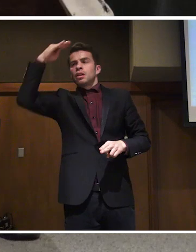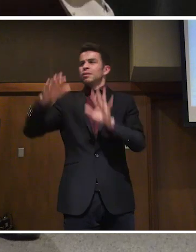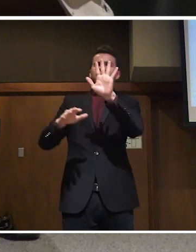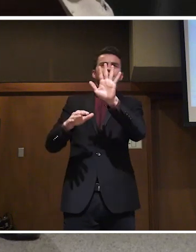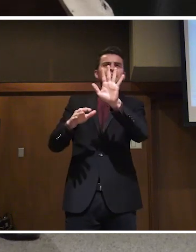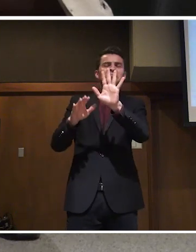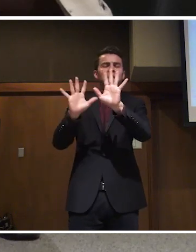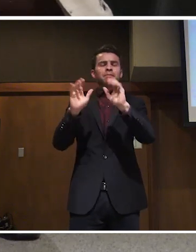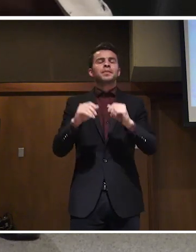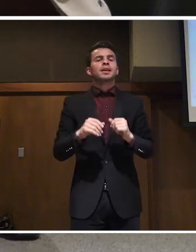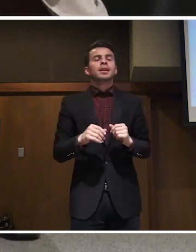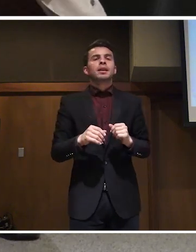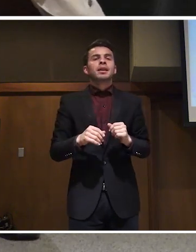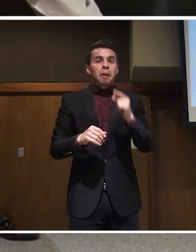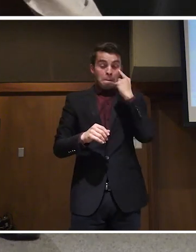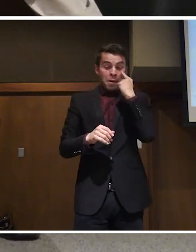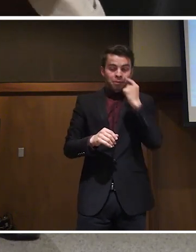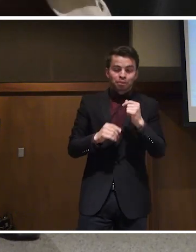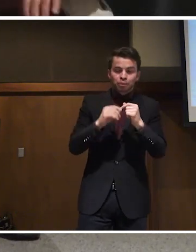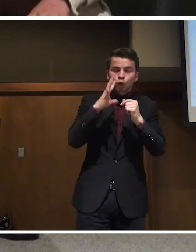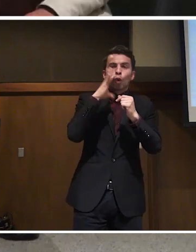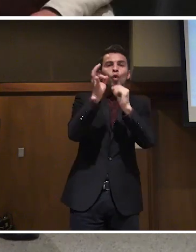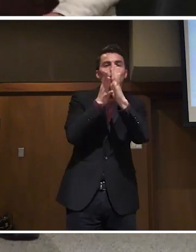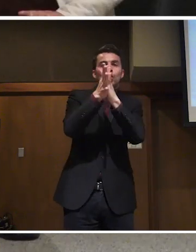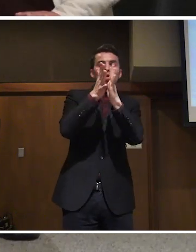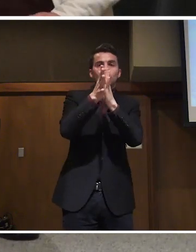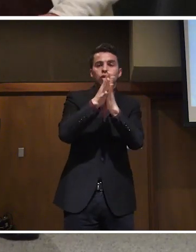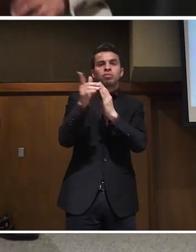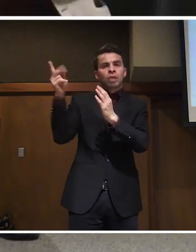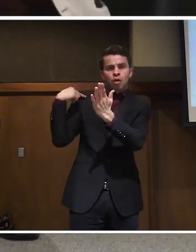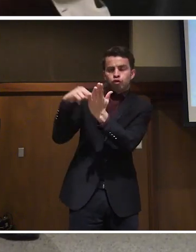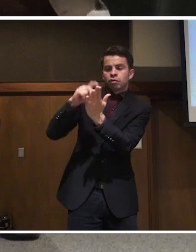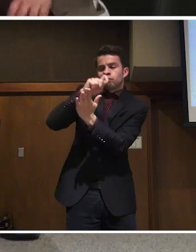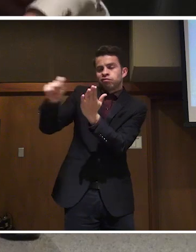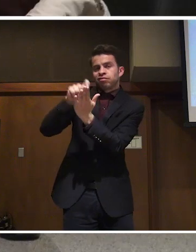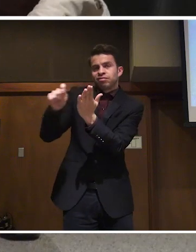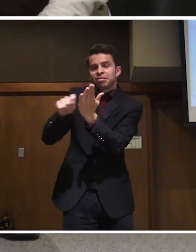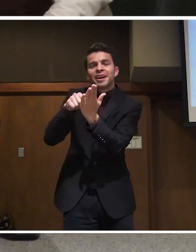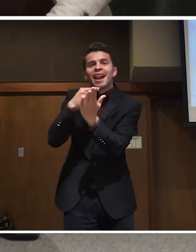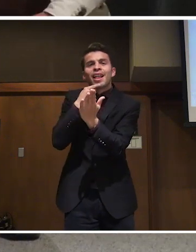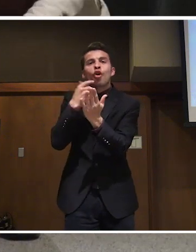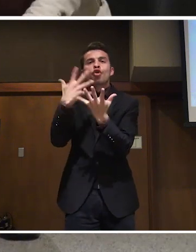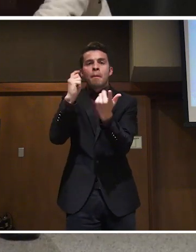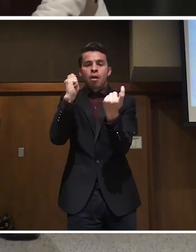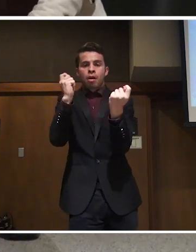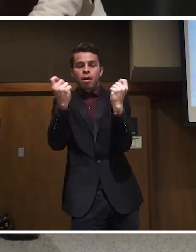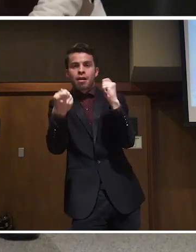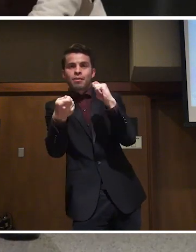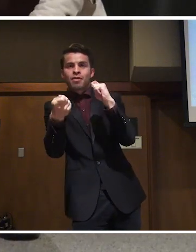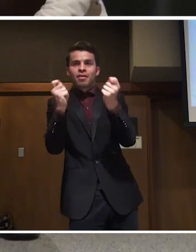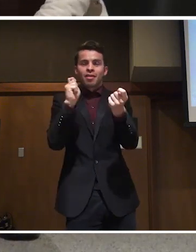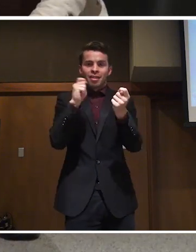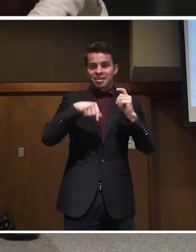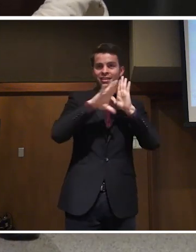el autor de una de las colecciones importantes que adquirió recientemente la Biblioteca Luis Ángel